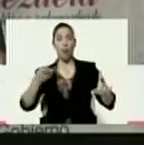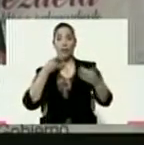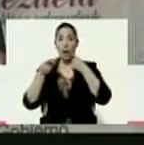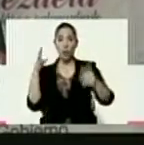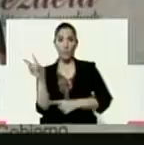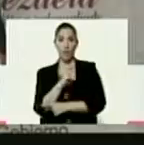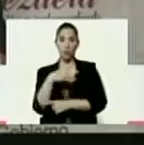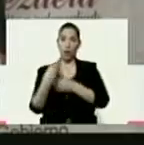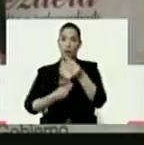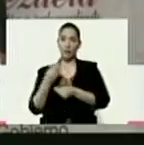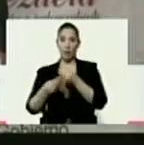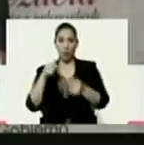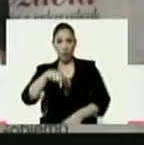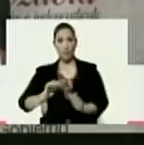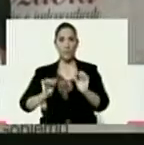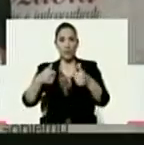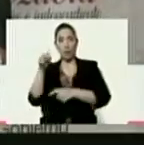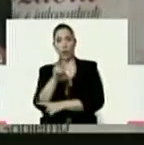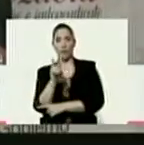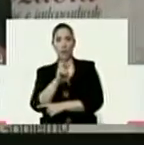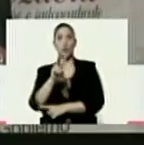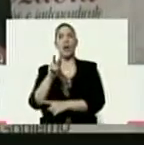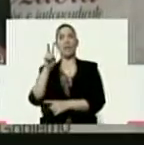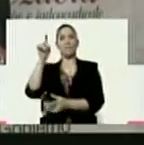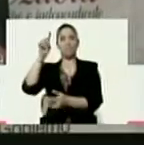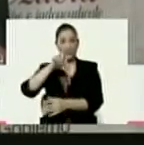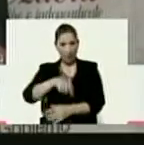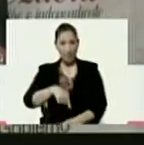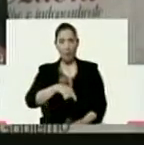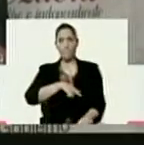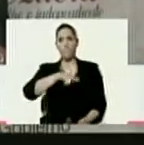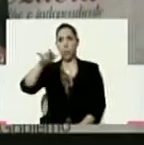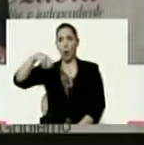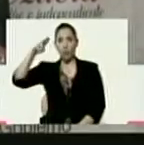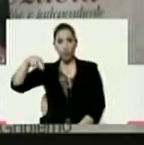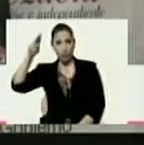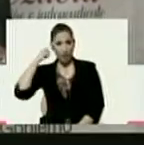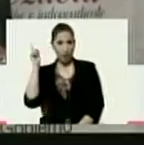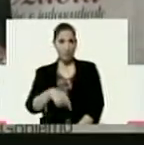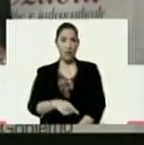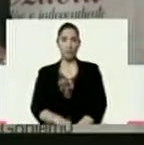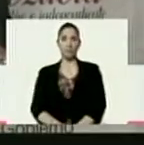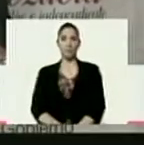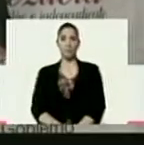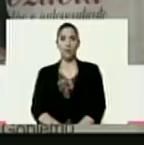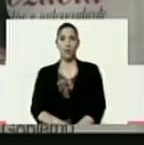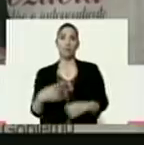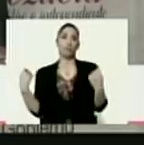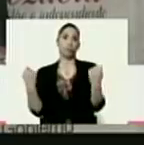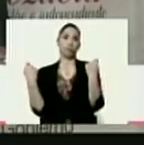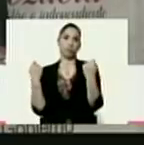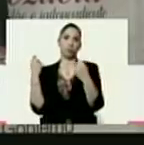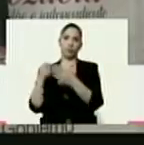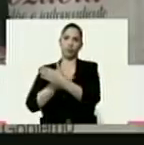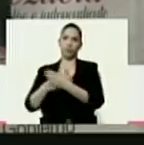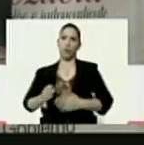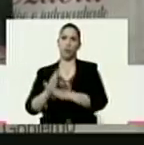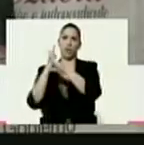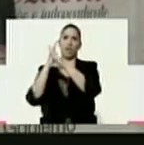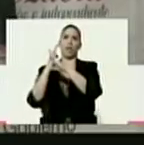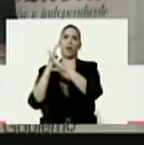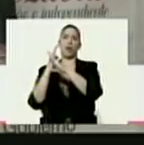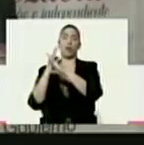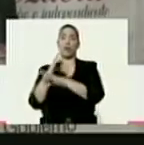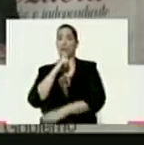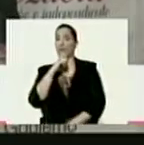que se estaba suscitando en Barbados. Una orden ejecutiva que promueve el bloqueo de las costas venezolanas, que hace